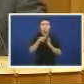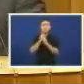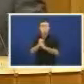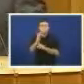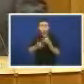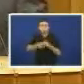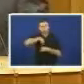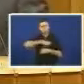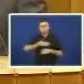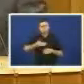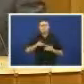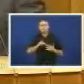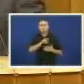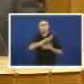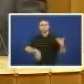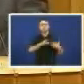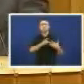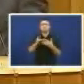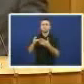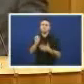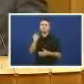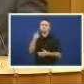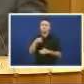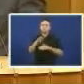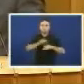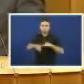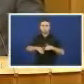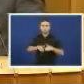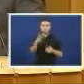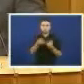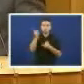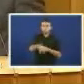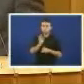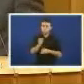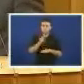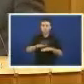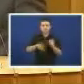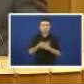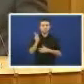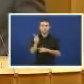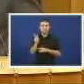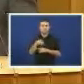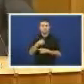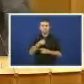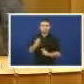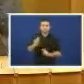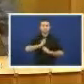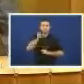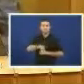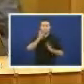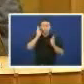independentemente do trámite administrativo para o reconhecemento do dereito a atención a moitos dependentes